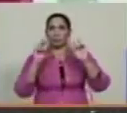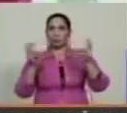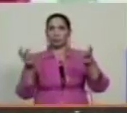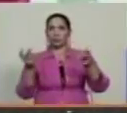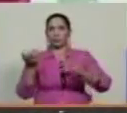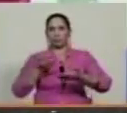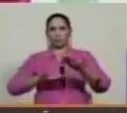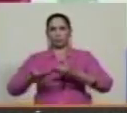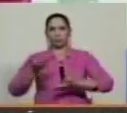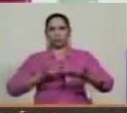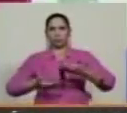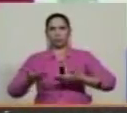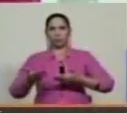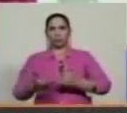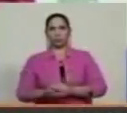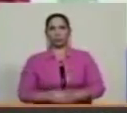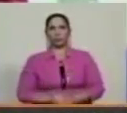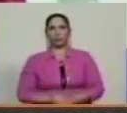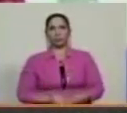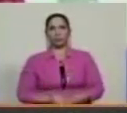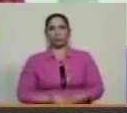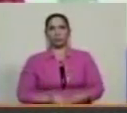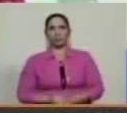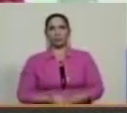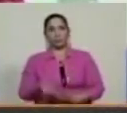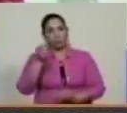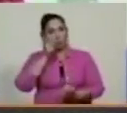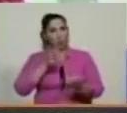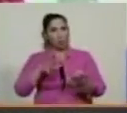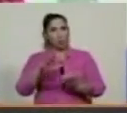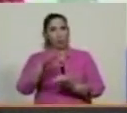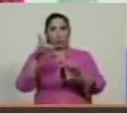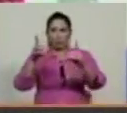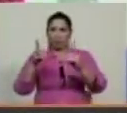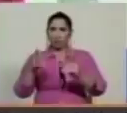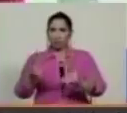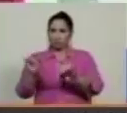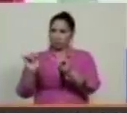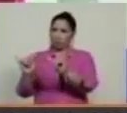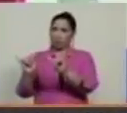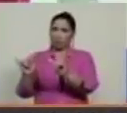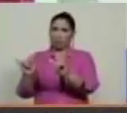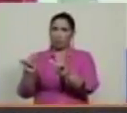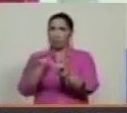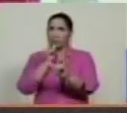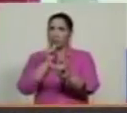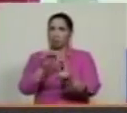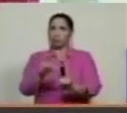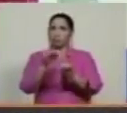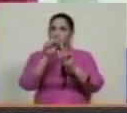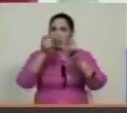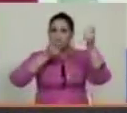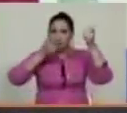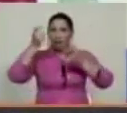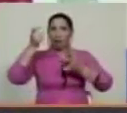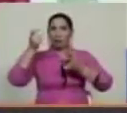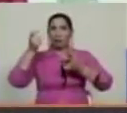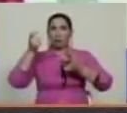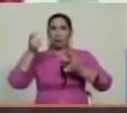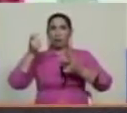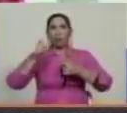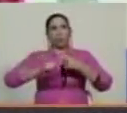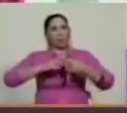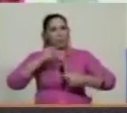reelección. Que el pueblo decida. Aquí el pueblo decidió por Hugo Chávez. Después que